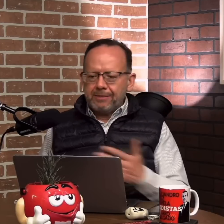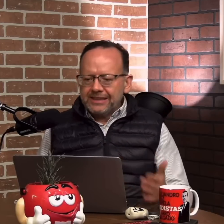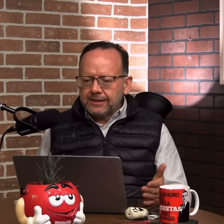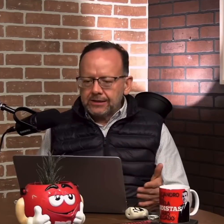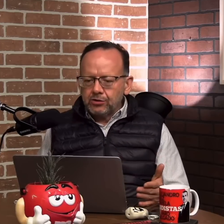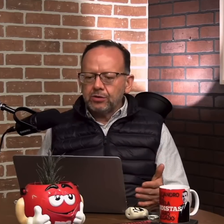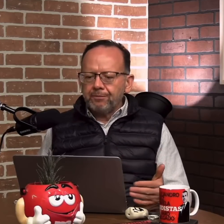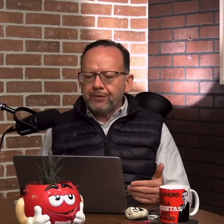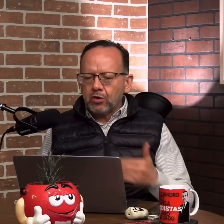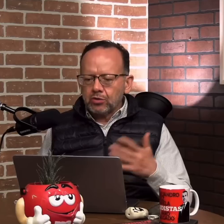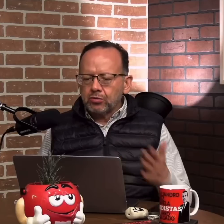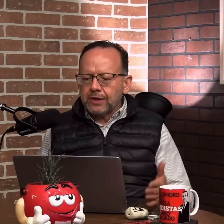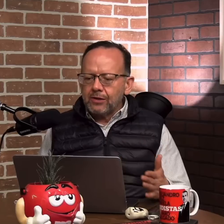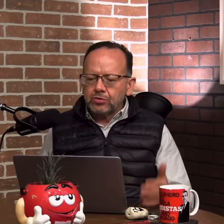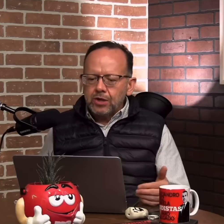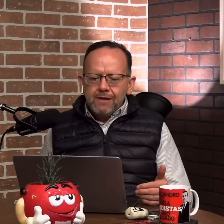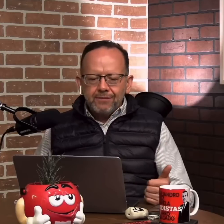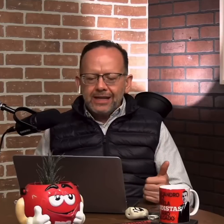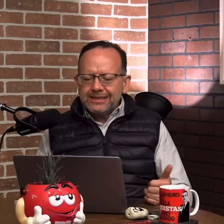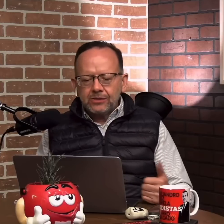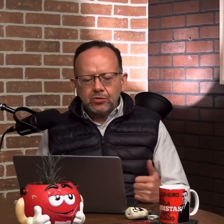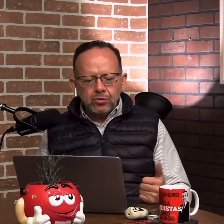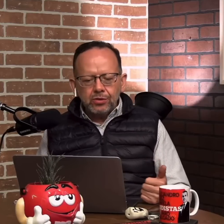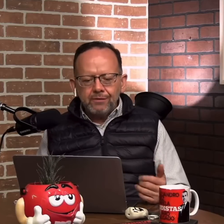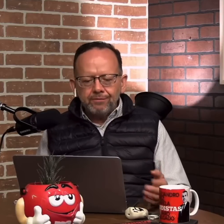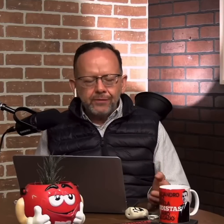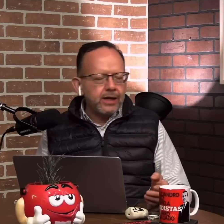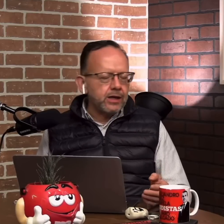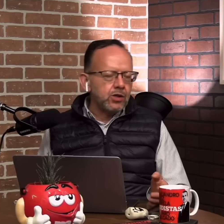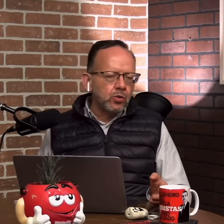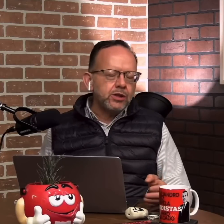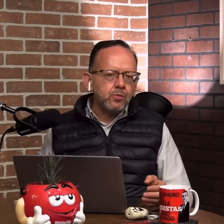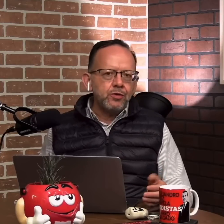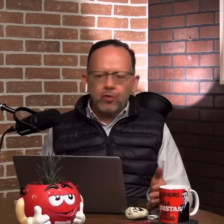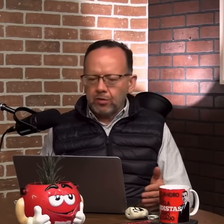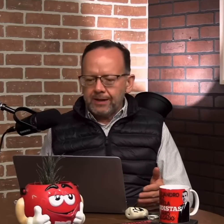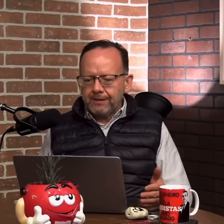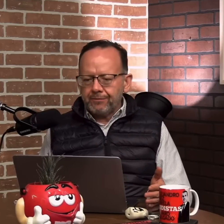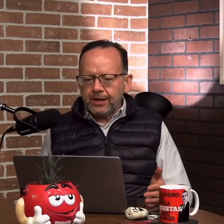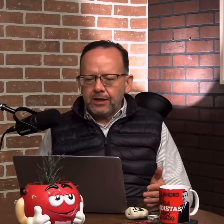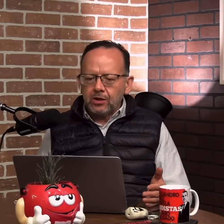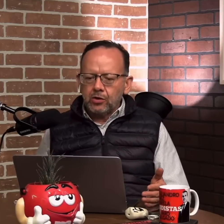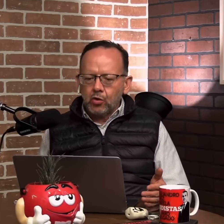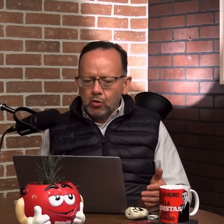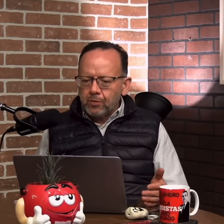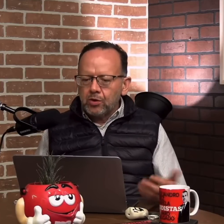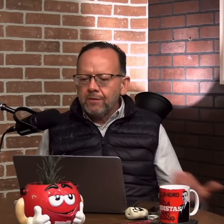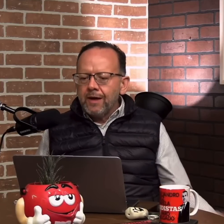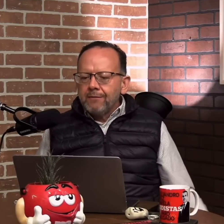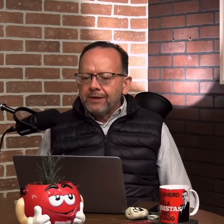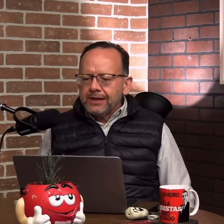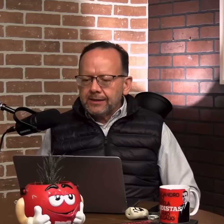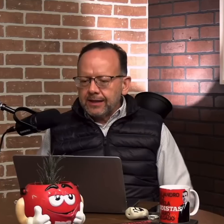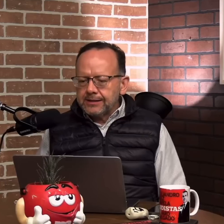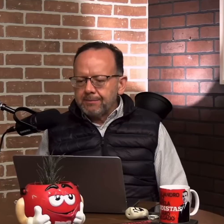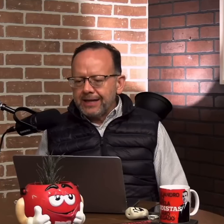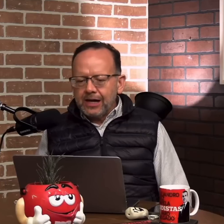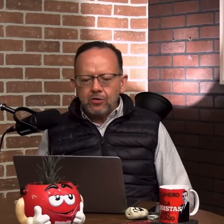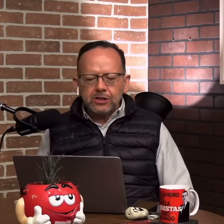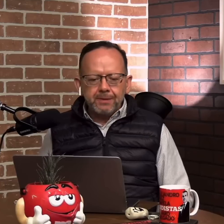la presentación de los resultados del sexto y último informe del grupo